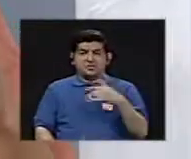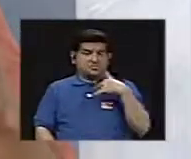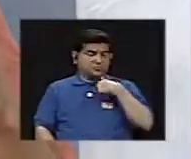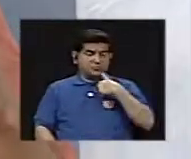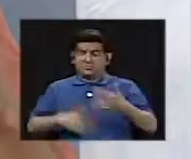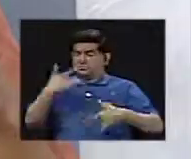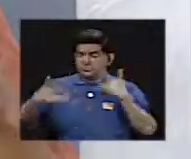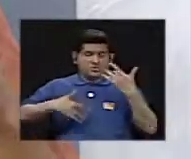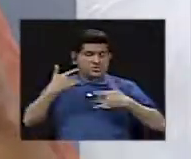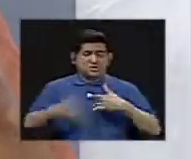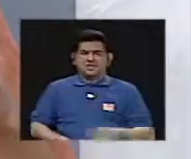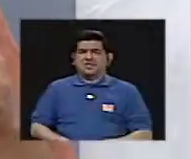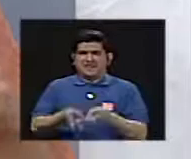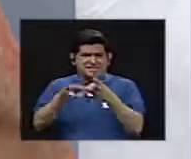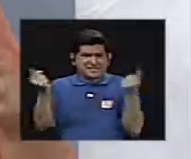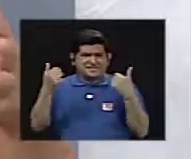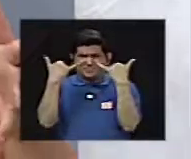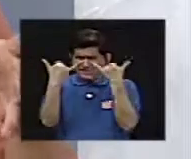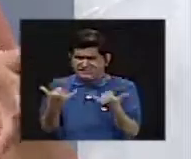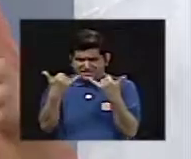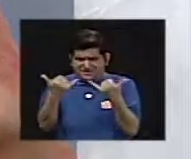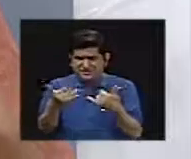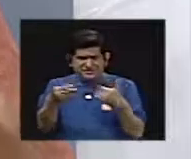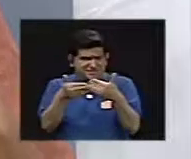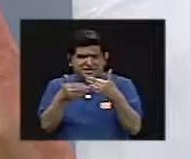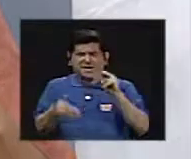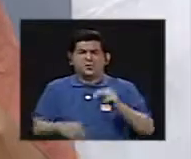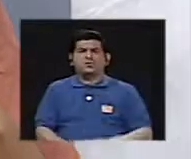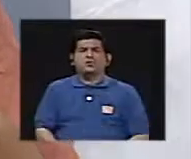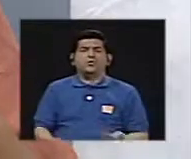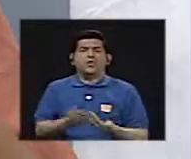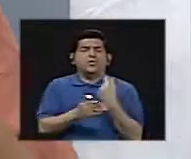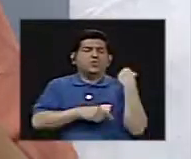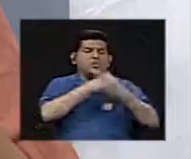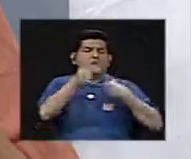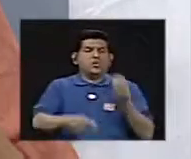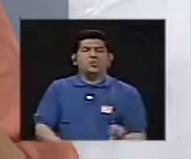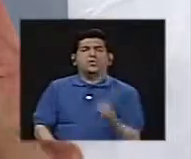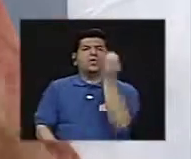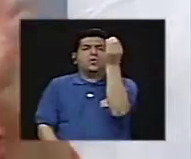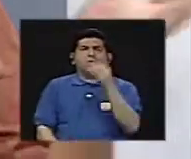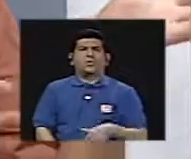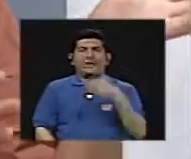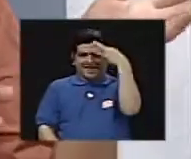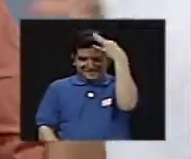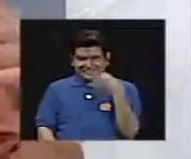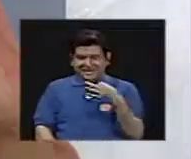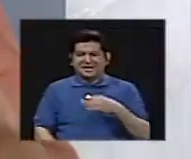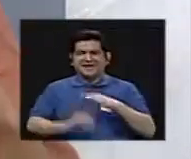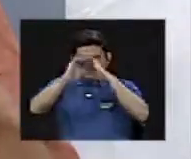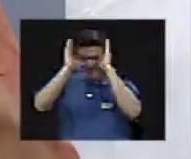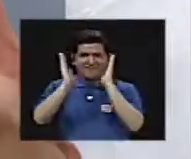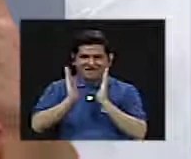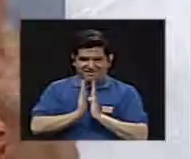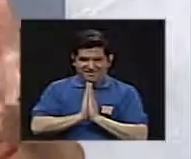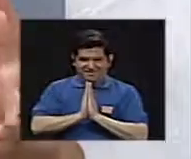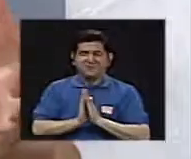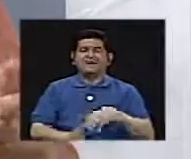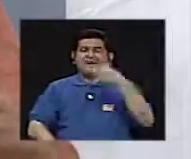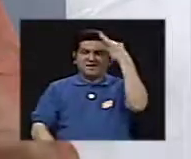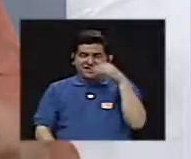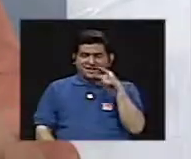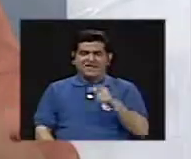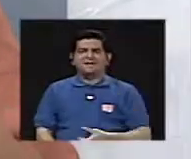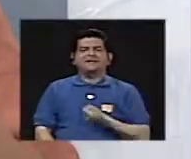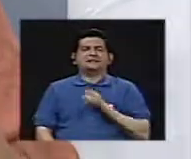esto no está en peligro de desaparecer de manera inmediata. Hay una nueva generación de jóvenes que creen en la Virgen y que creen en